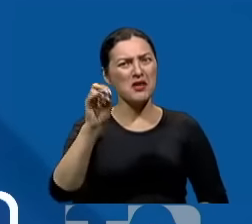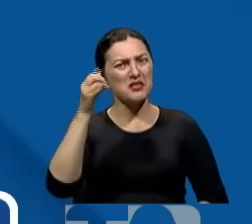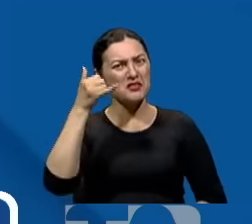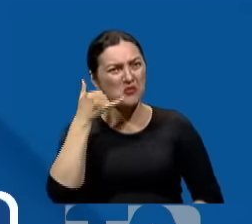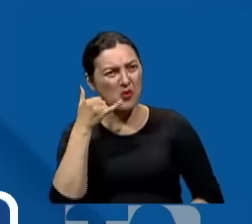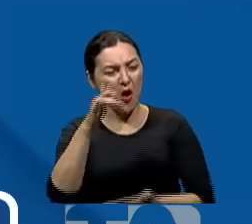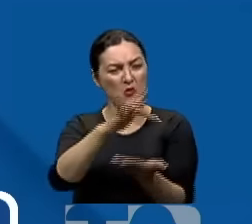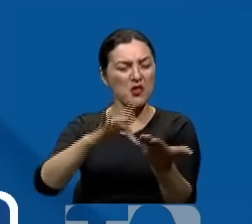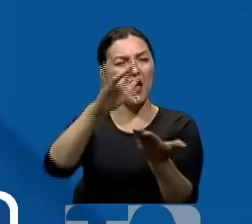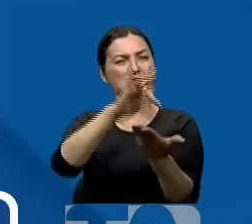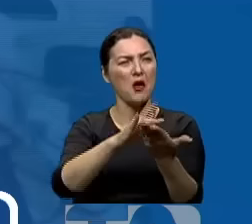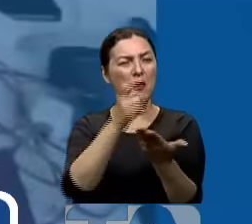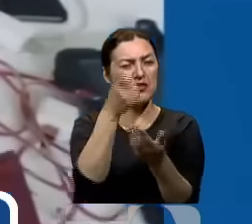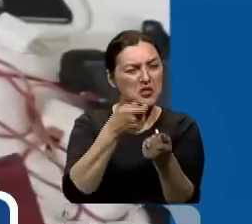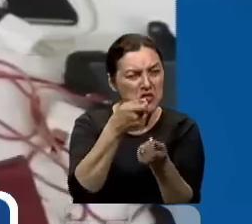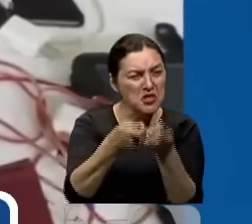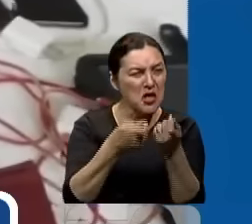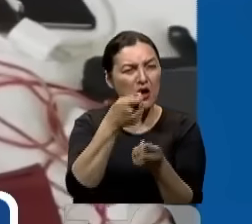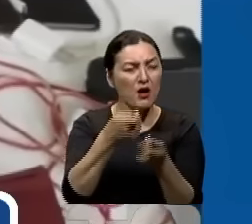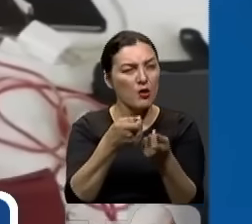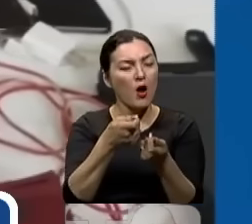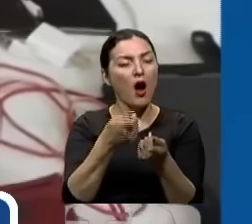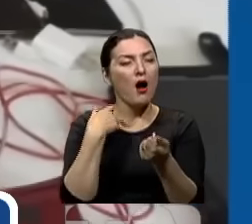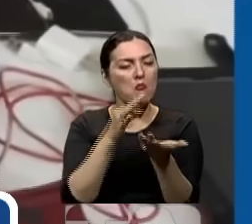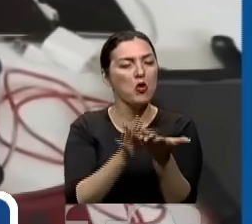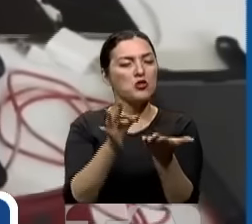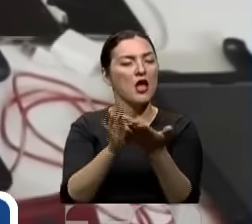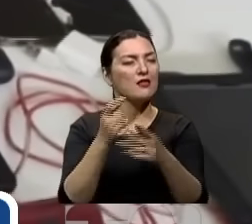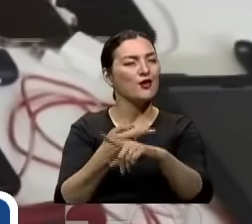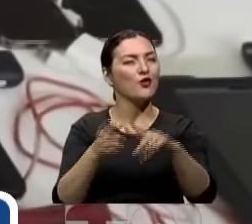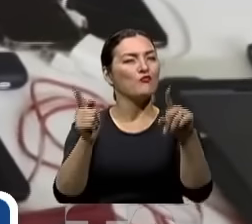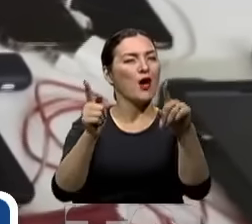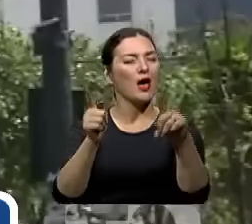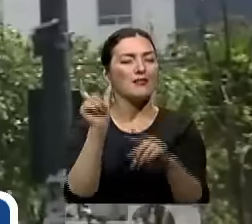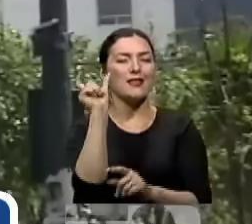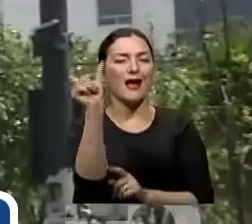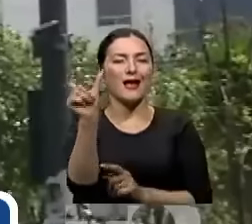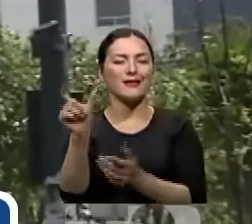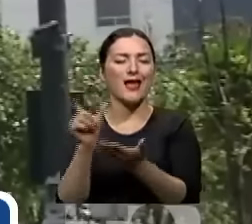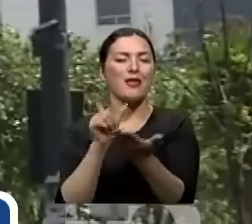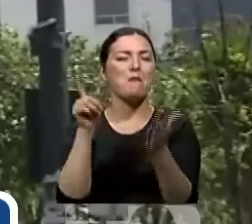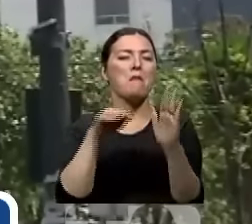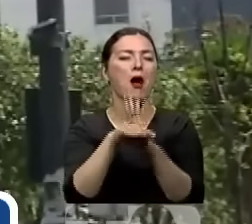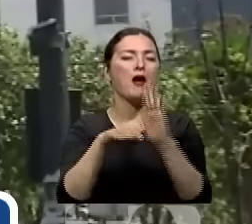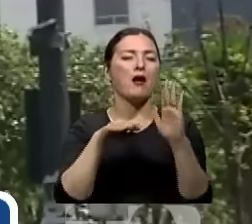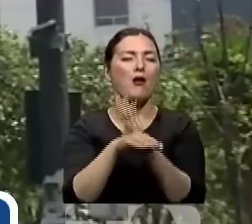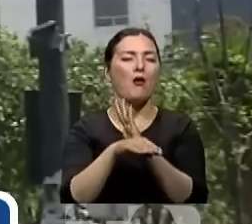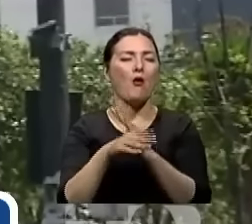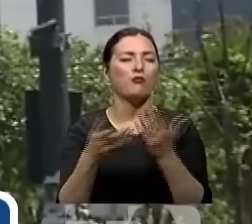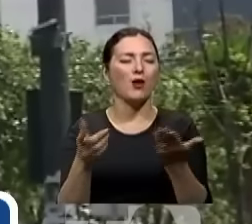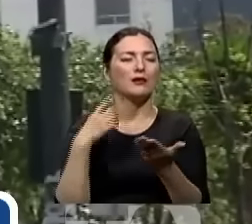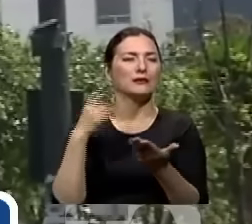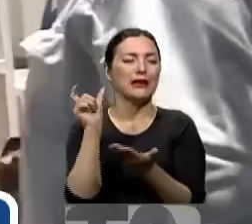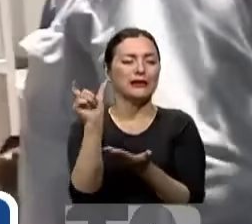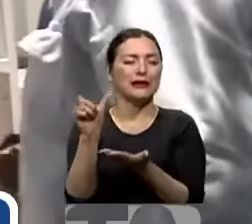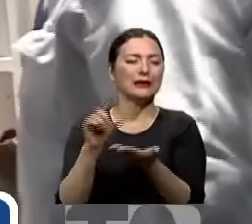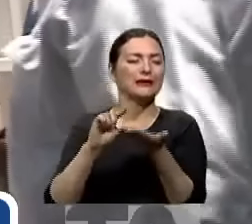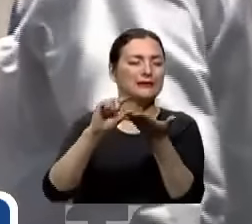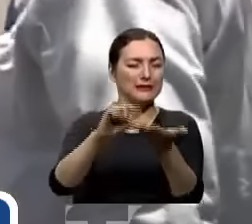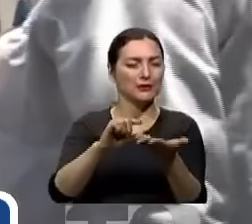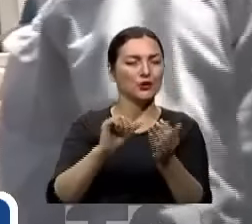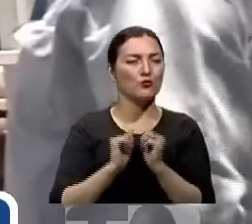varias denominaciones, tarjetas de débito y cargadores de teléfonos. Al momento, el Servicio Nacional de Atención Integral a Personas